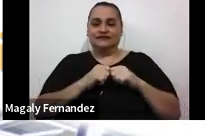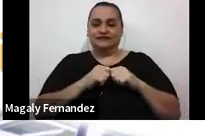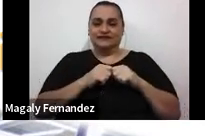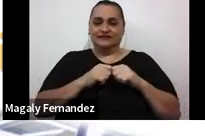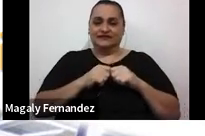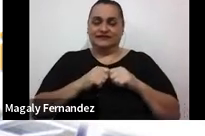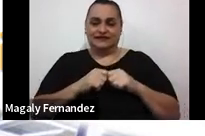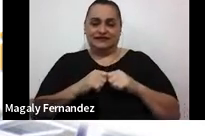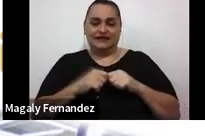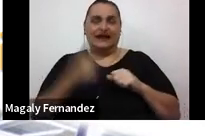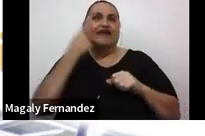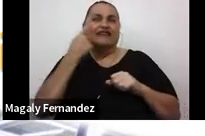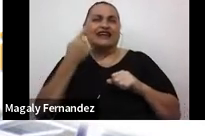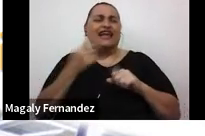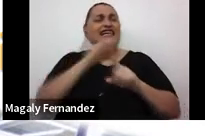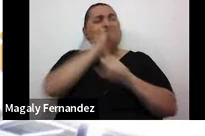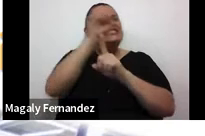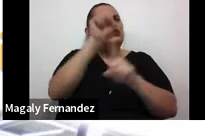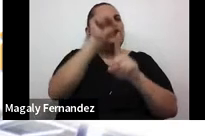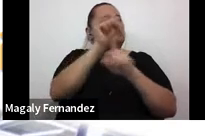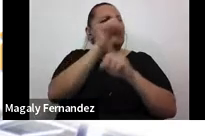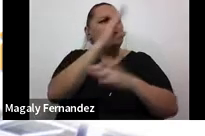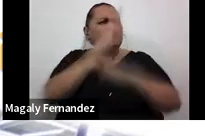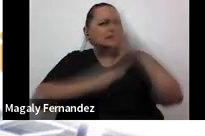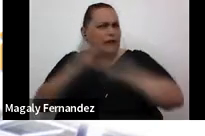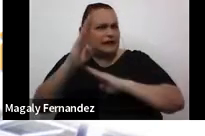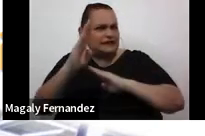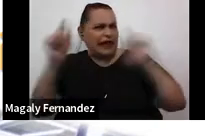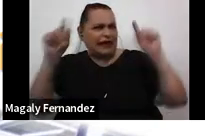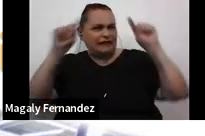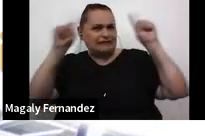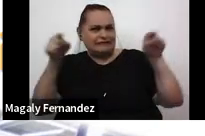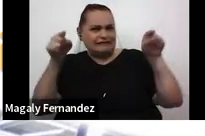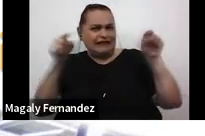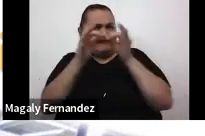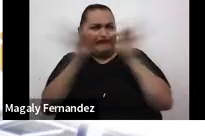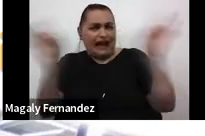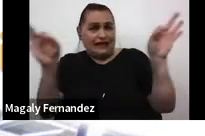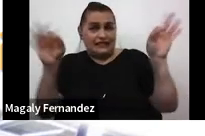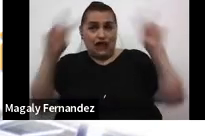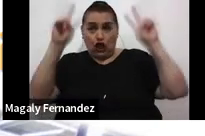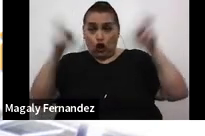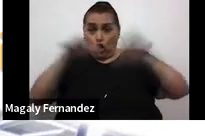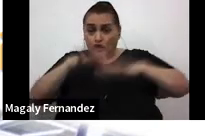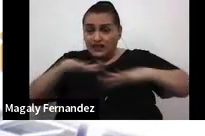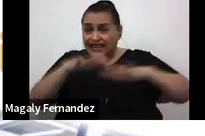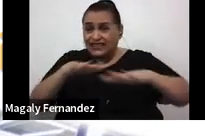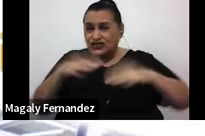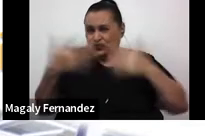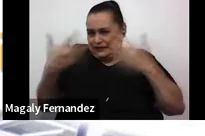vamos a ver por qué en situación de discapacidad bueno porque así si estamos hablando de que el contexto es discapacitante